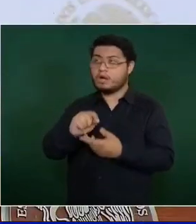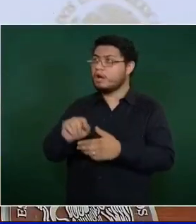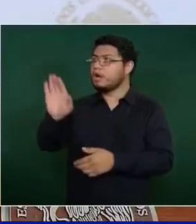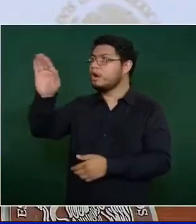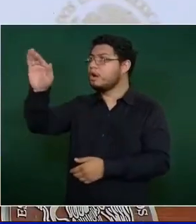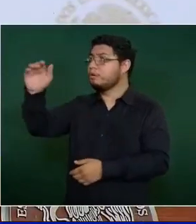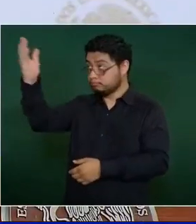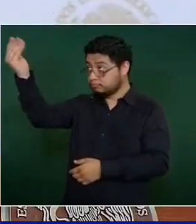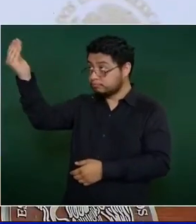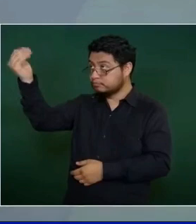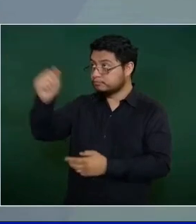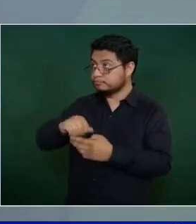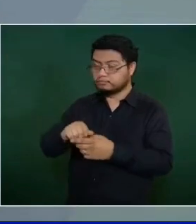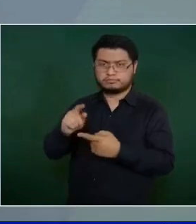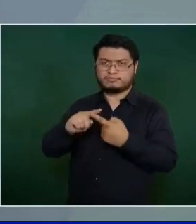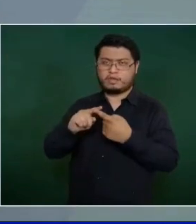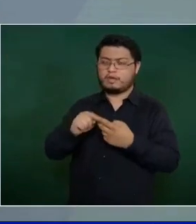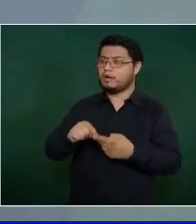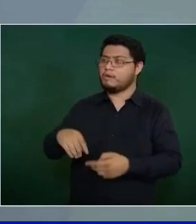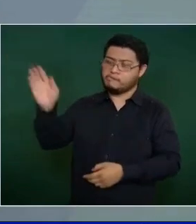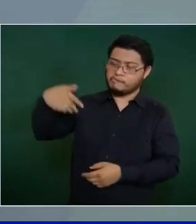pues esas cosas, ¿no?